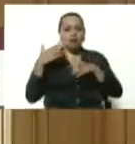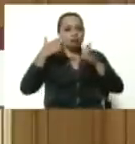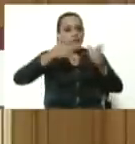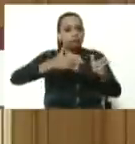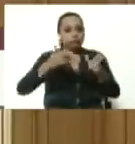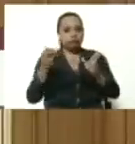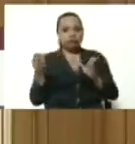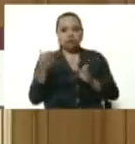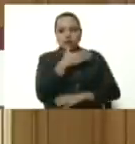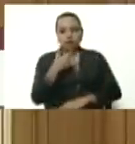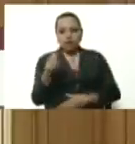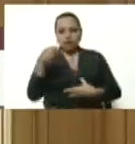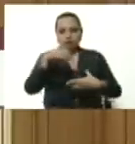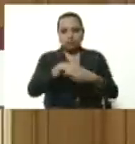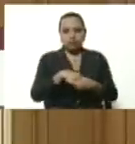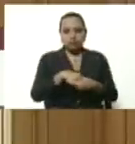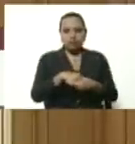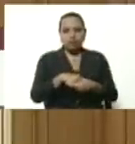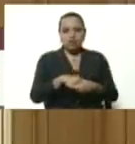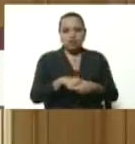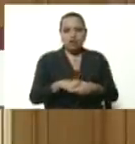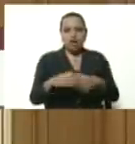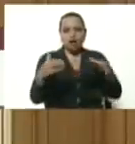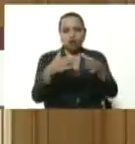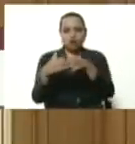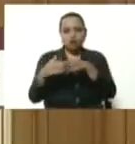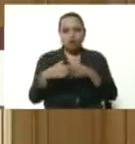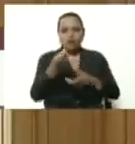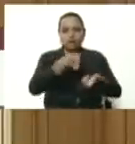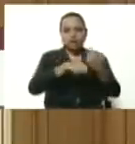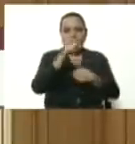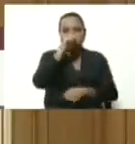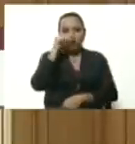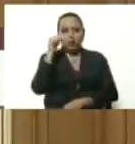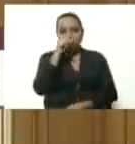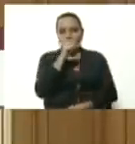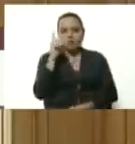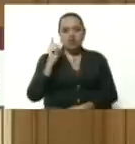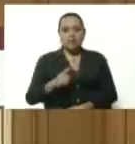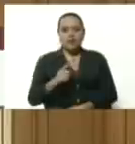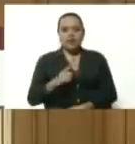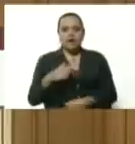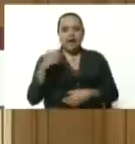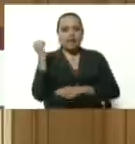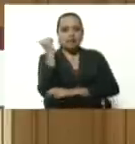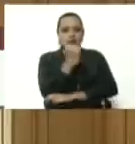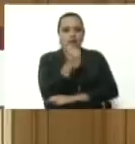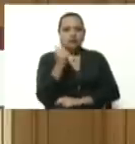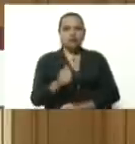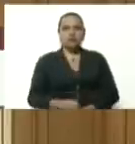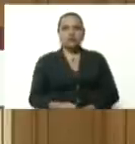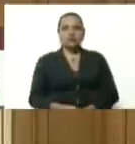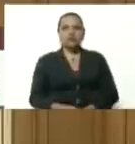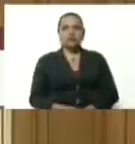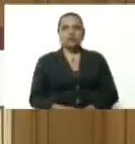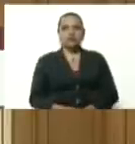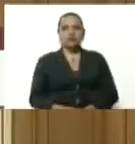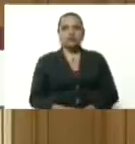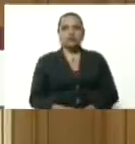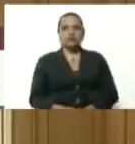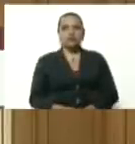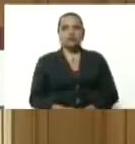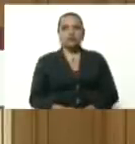agresiones a Venezuela, a narcotraficantes, a paramilitares y a mercenarios, Josep Borrell le